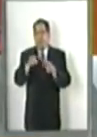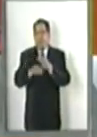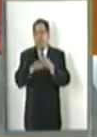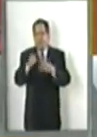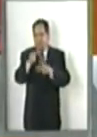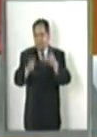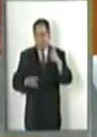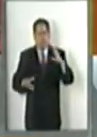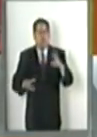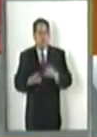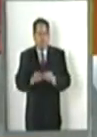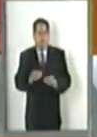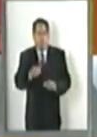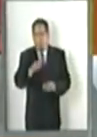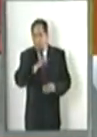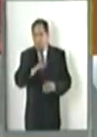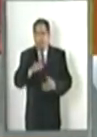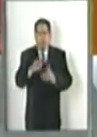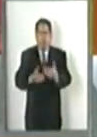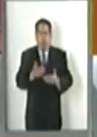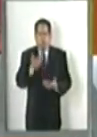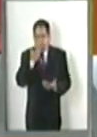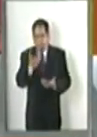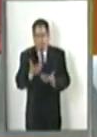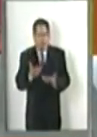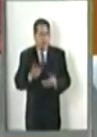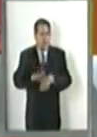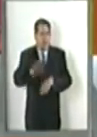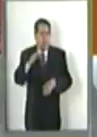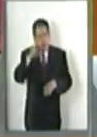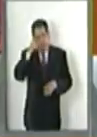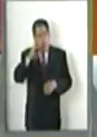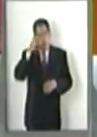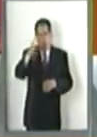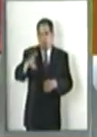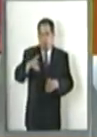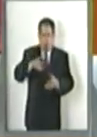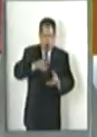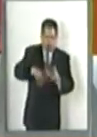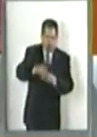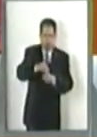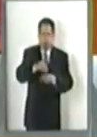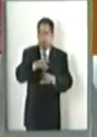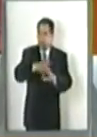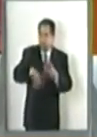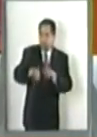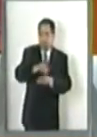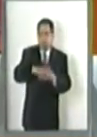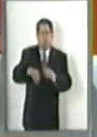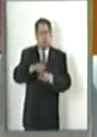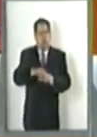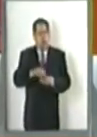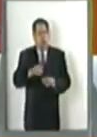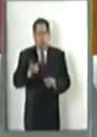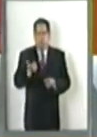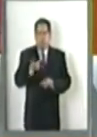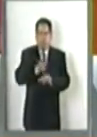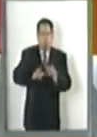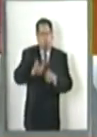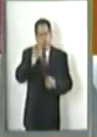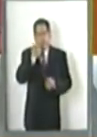residuos, avanzando hacia un modelo económico circular en cuanto a sus flujos de